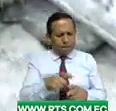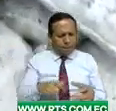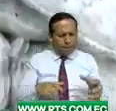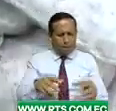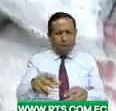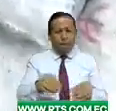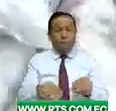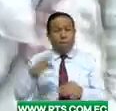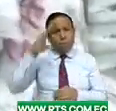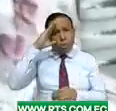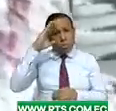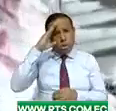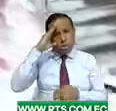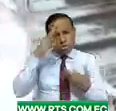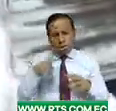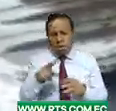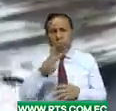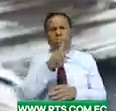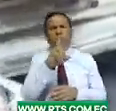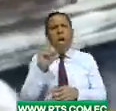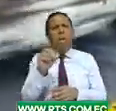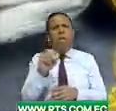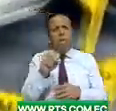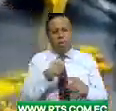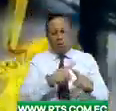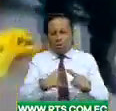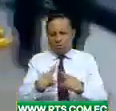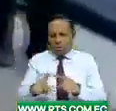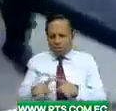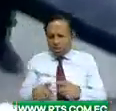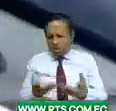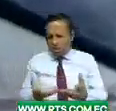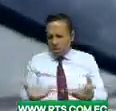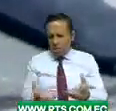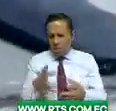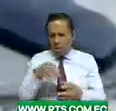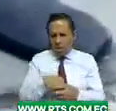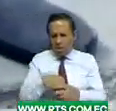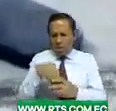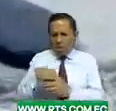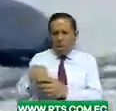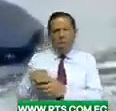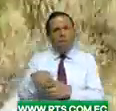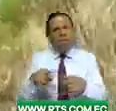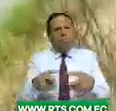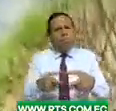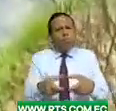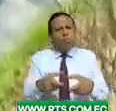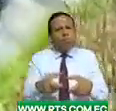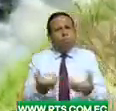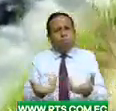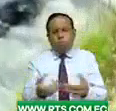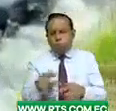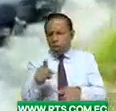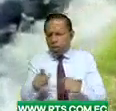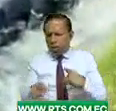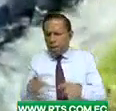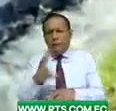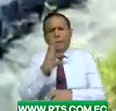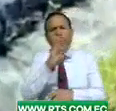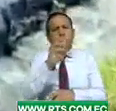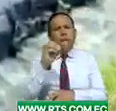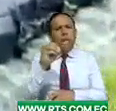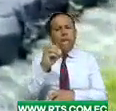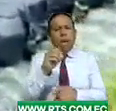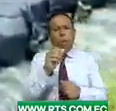policías se toparon con 20 bultos distintos. Los saquillos guardaban paquetes en forma de ladrillo. Cada uno tenía 60 bloques. En una